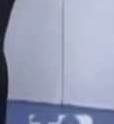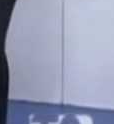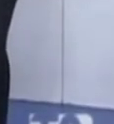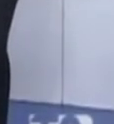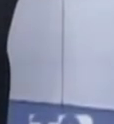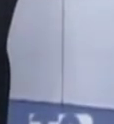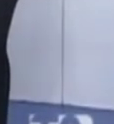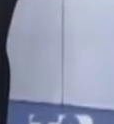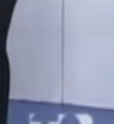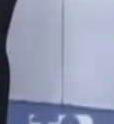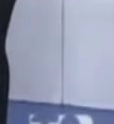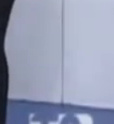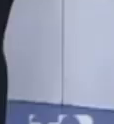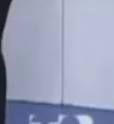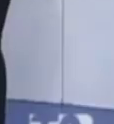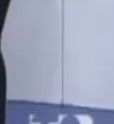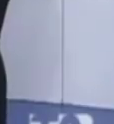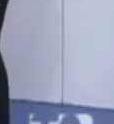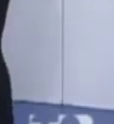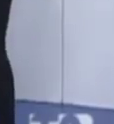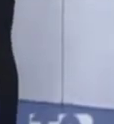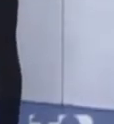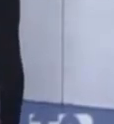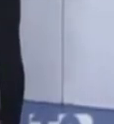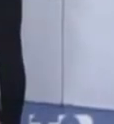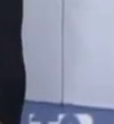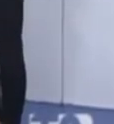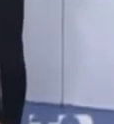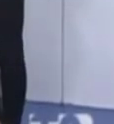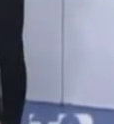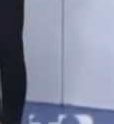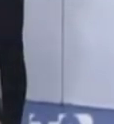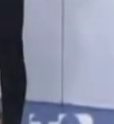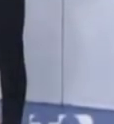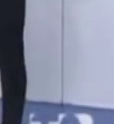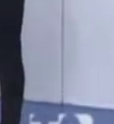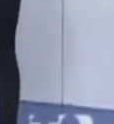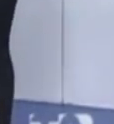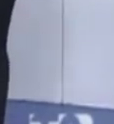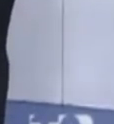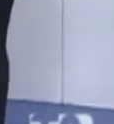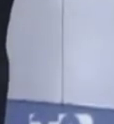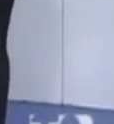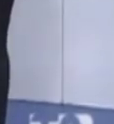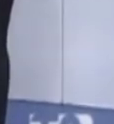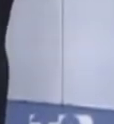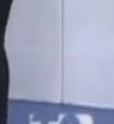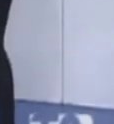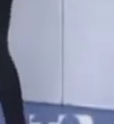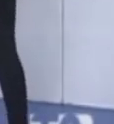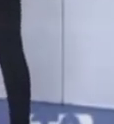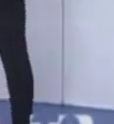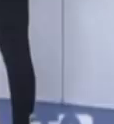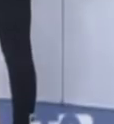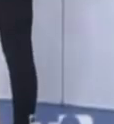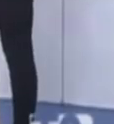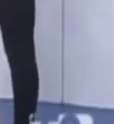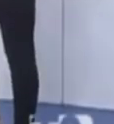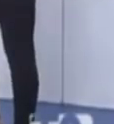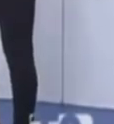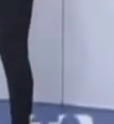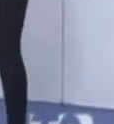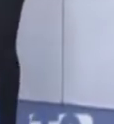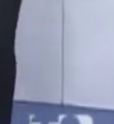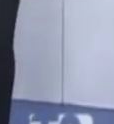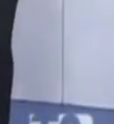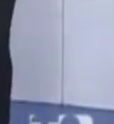San Francisco. Así es. El miércoles y el lunes subimos las fotitos para que la gente vote. Tú vas a votar. Tú ya sabes cuál es tu favorita. Tengo algunas que me gustan. Les voy a